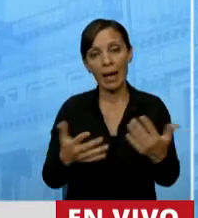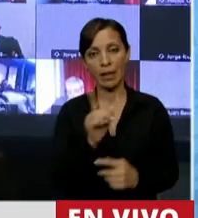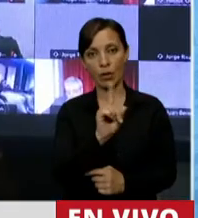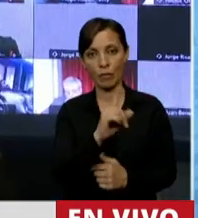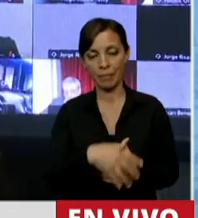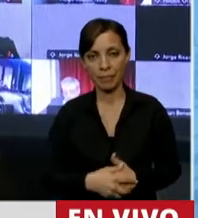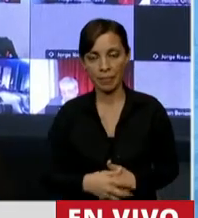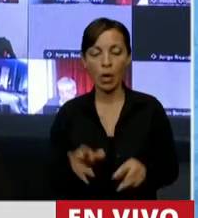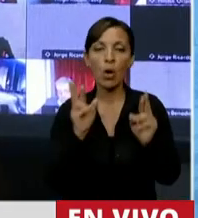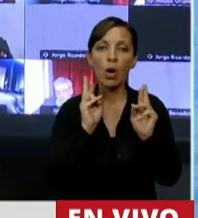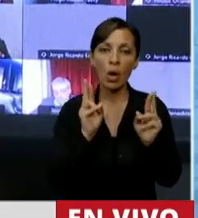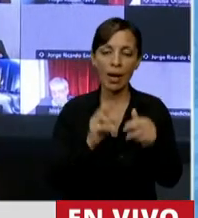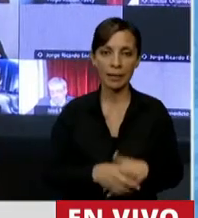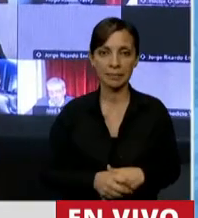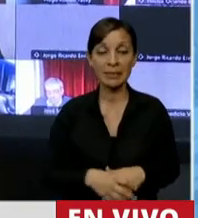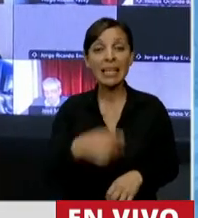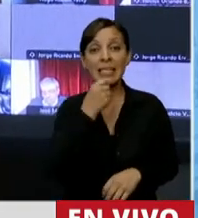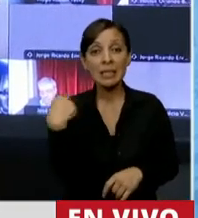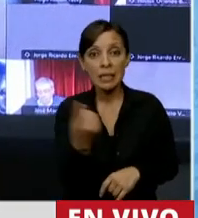Pero esas dudas que por ahí se nos generan